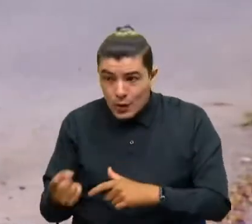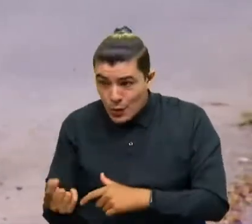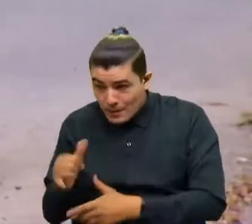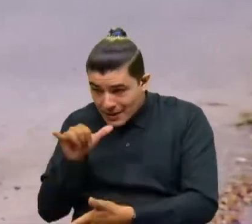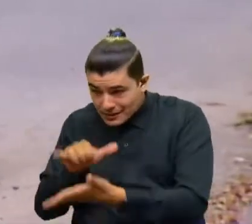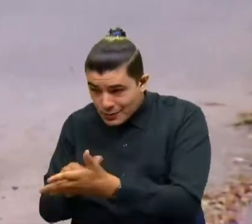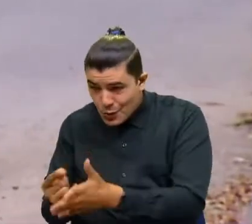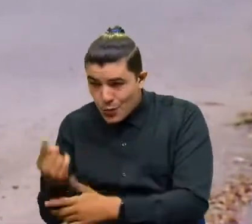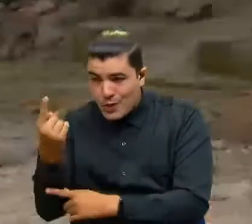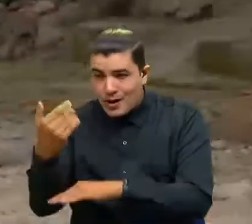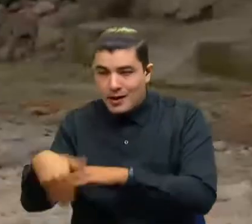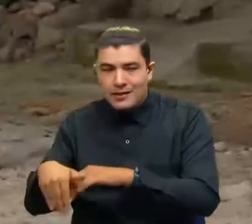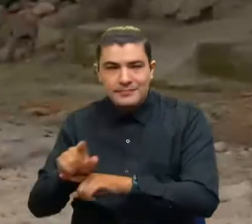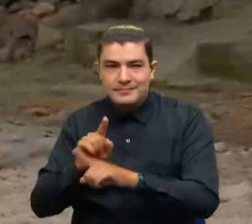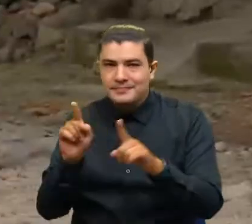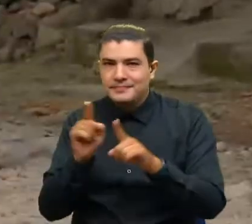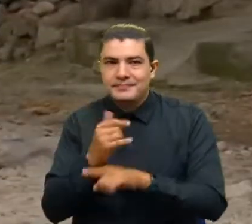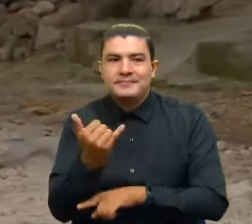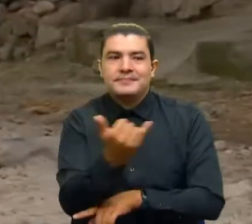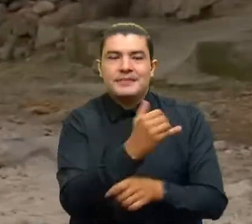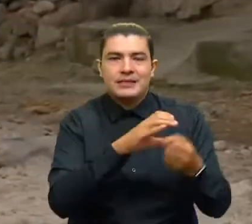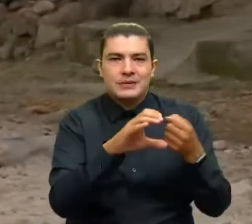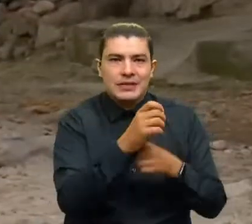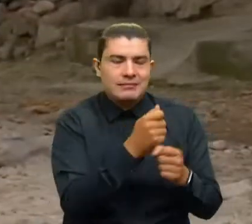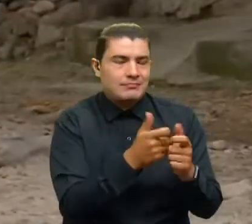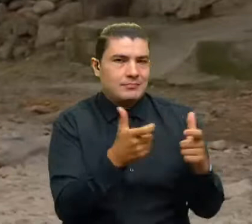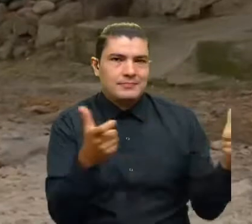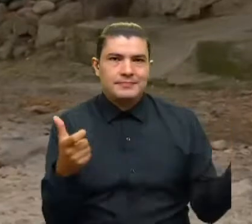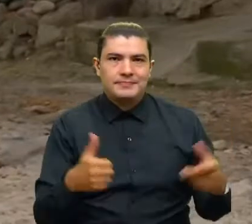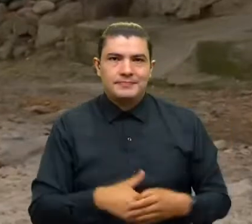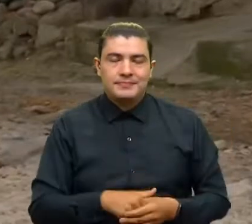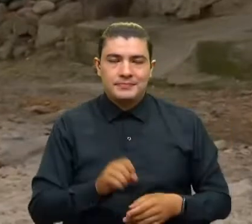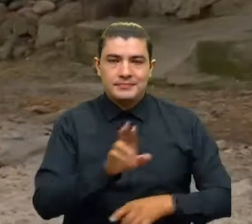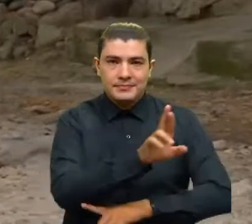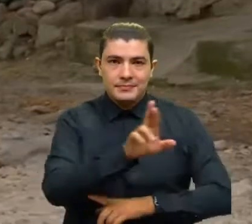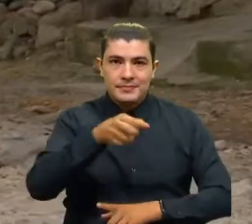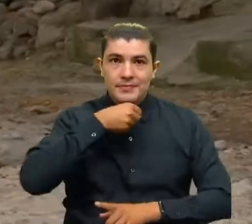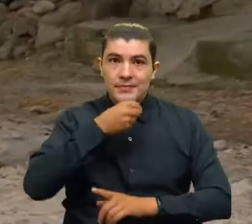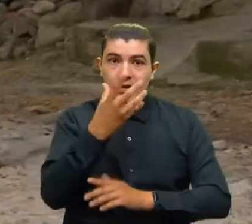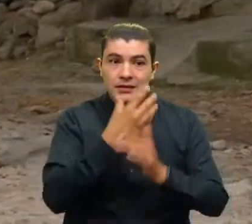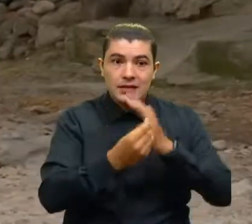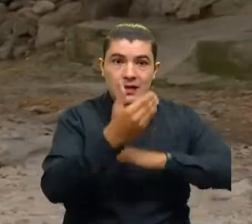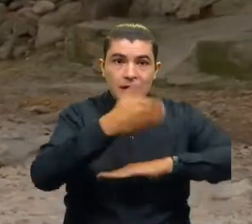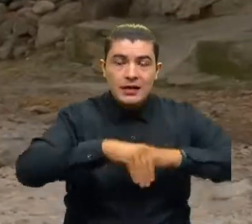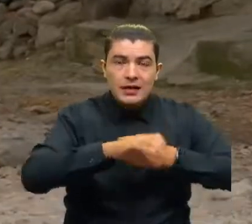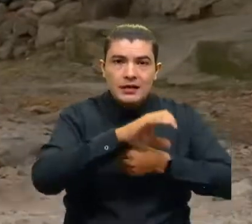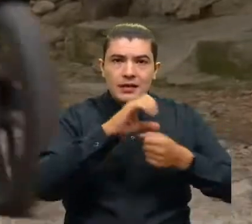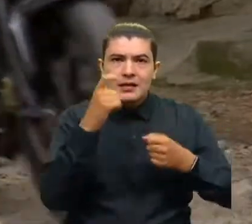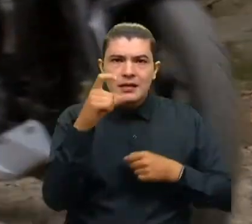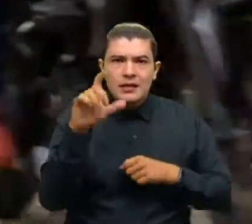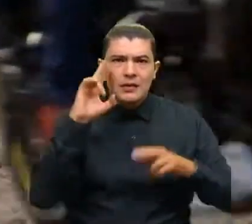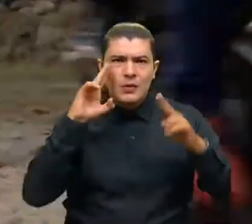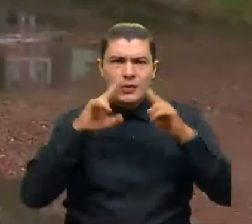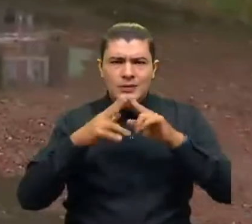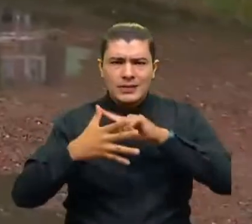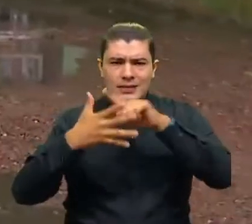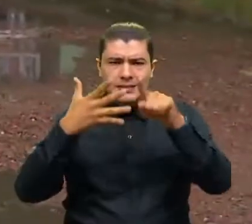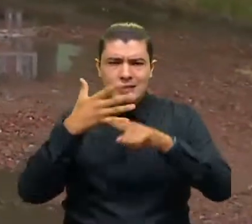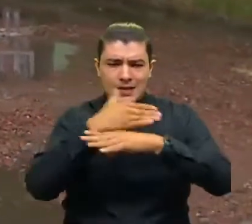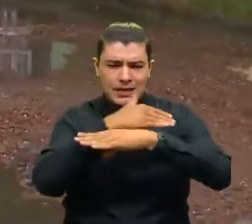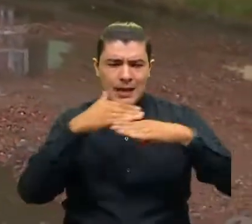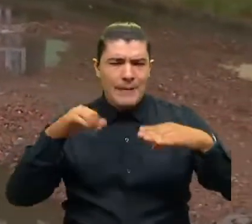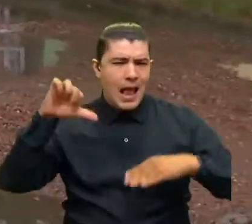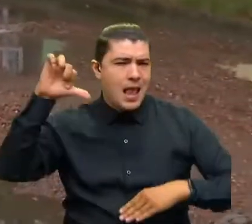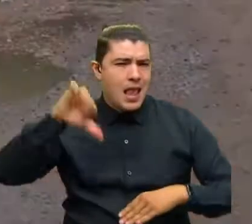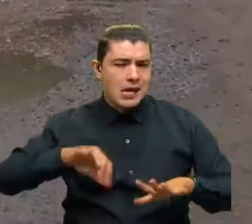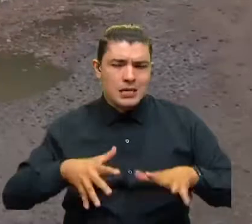la ciudad. Oriente Noticias recorrió las calles de Cúcuta para conocer las 5 vías en mal estado que aquejan